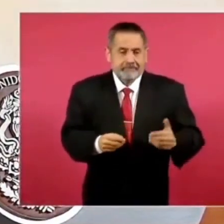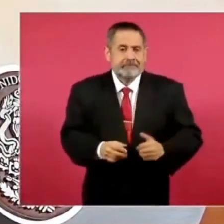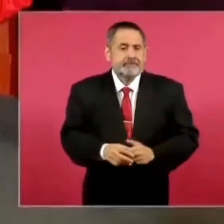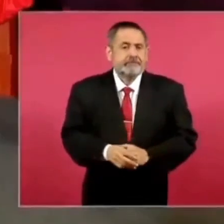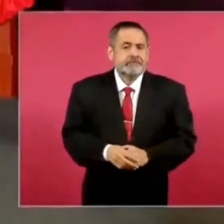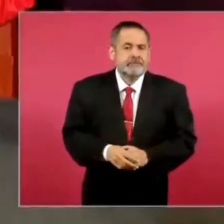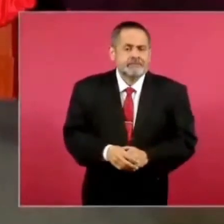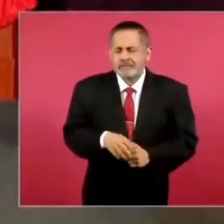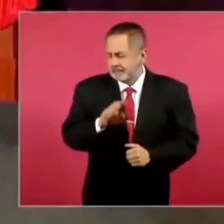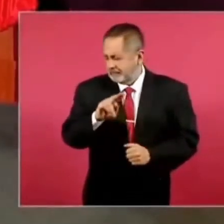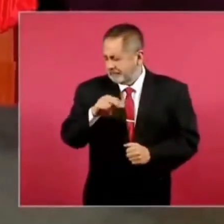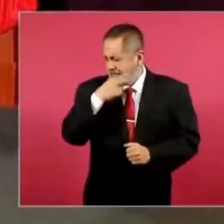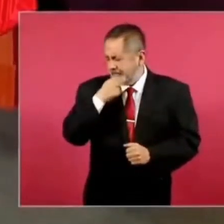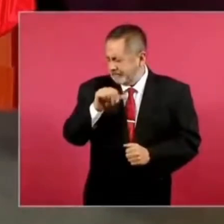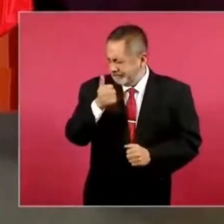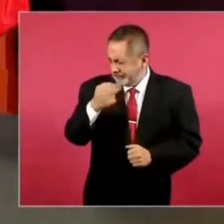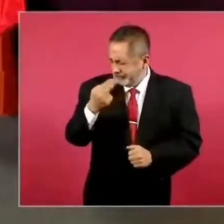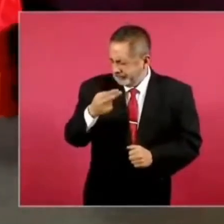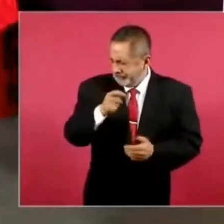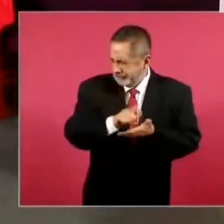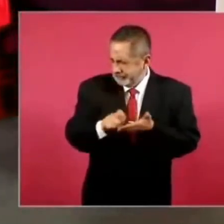¿Cómo se llama el escritor?